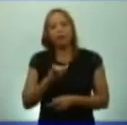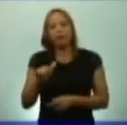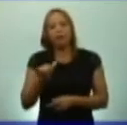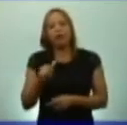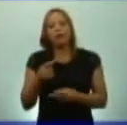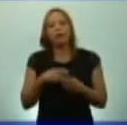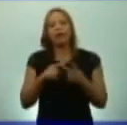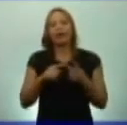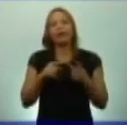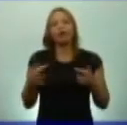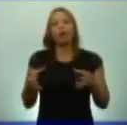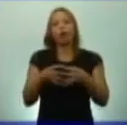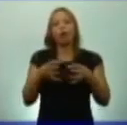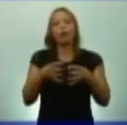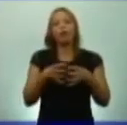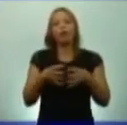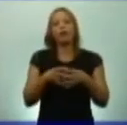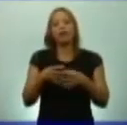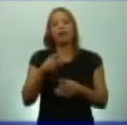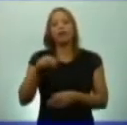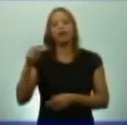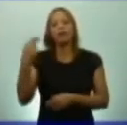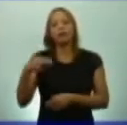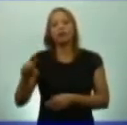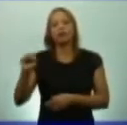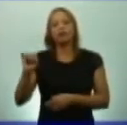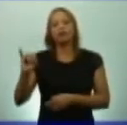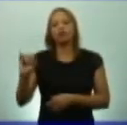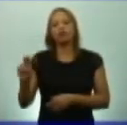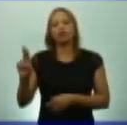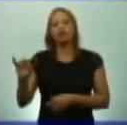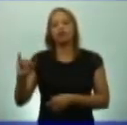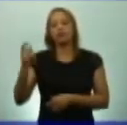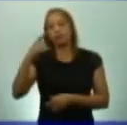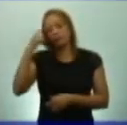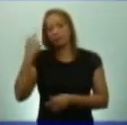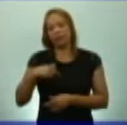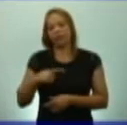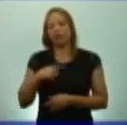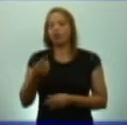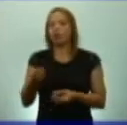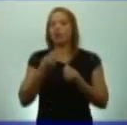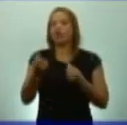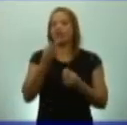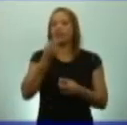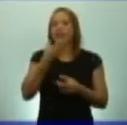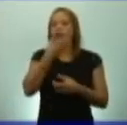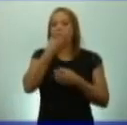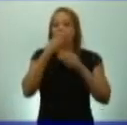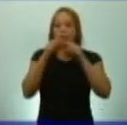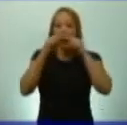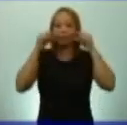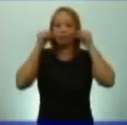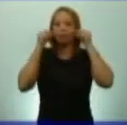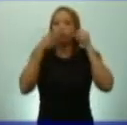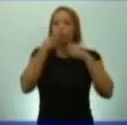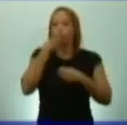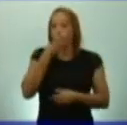dos compañías suizas cedieran y no nos vendieran respiradores artificiales para el tratamiento a